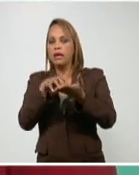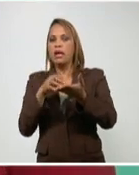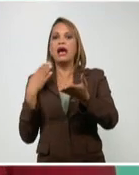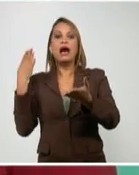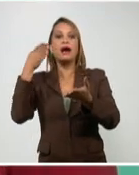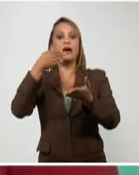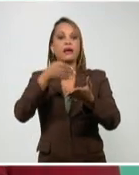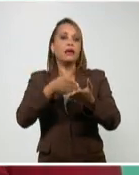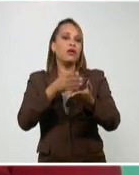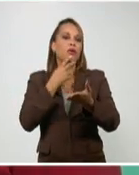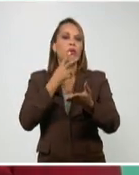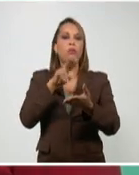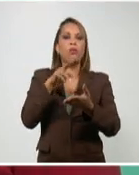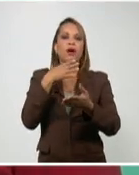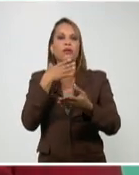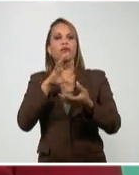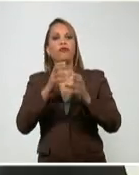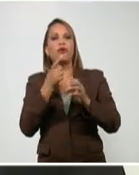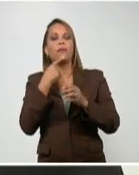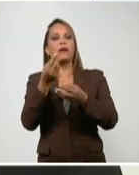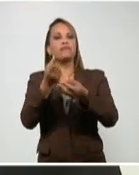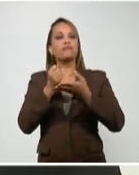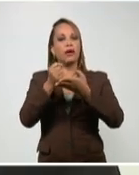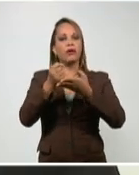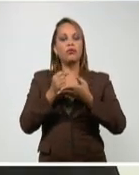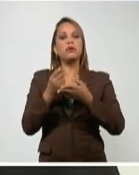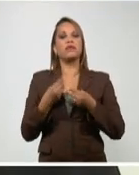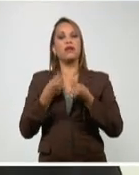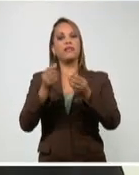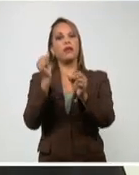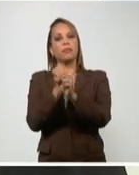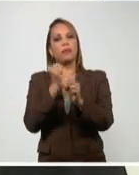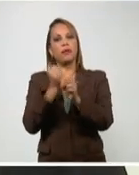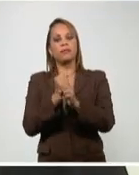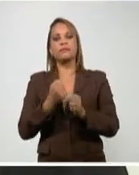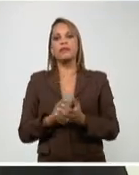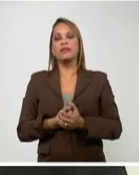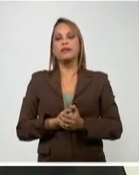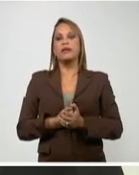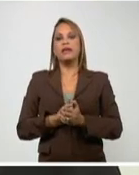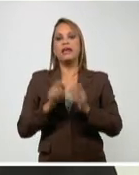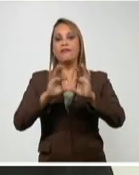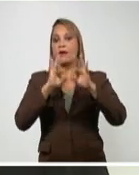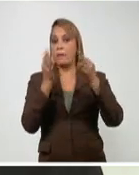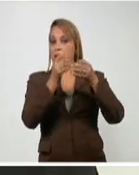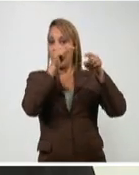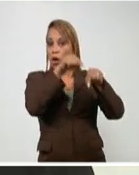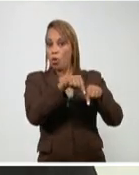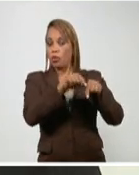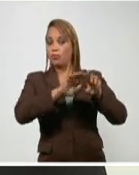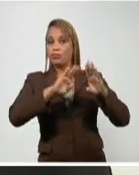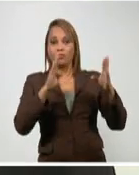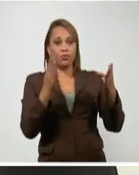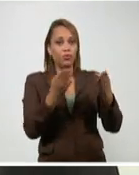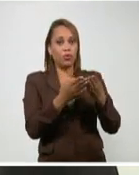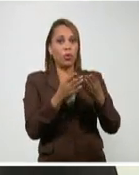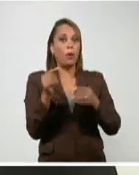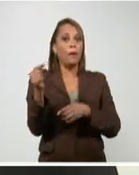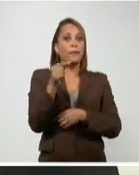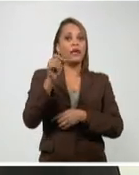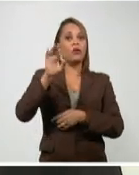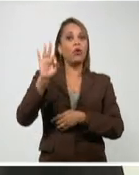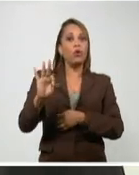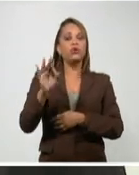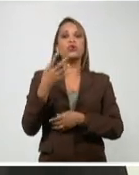han ido buscando orientación laboral y se les ha ofertado empleo. Esos núcleos hoy, ya todos, excepto 8, tienen